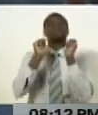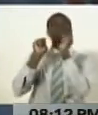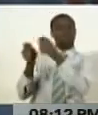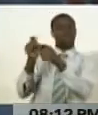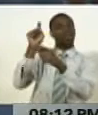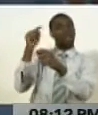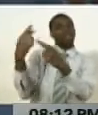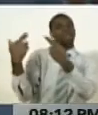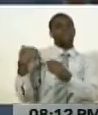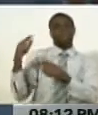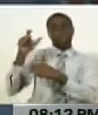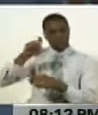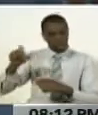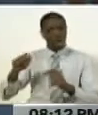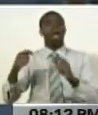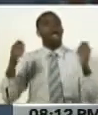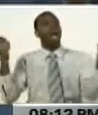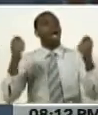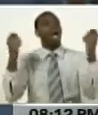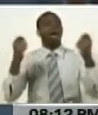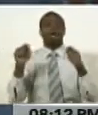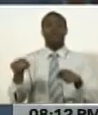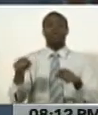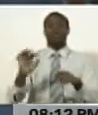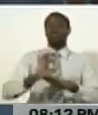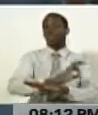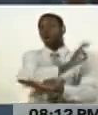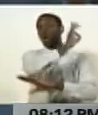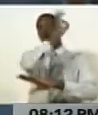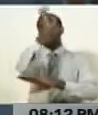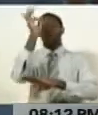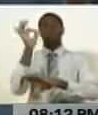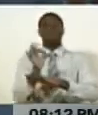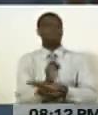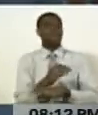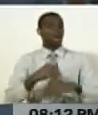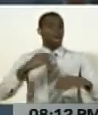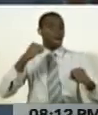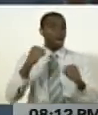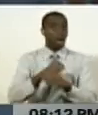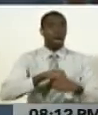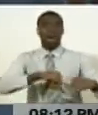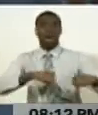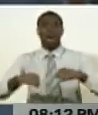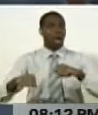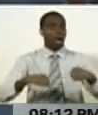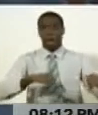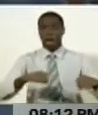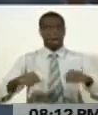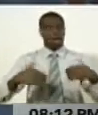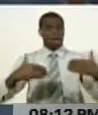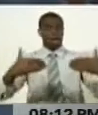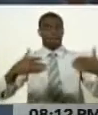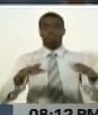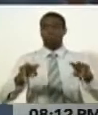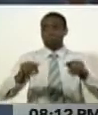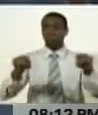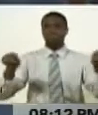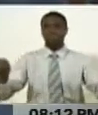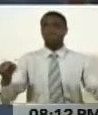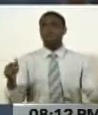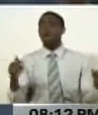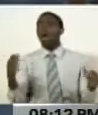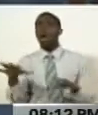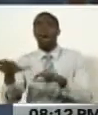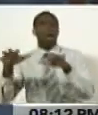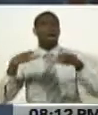estos convocantes. Durante todo el día hubo acciones que se generaron en los diferentes espacios